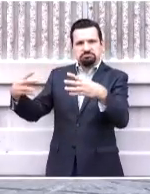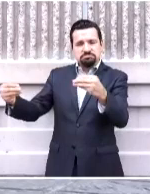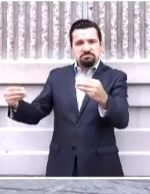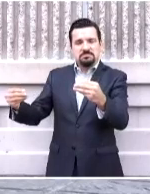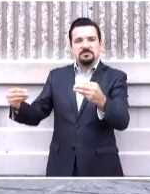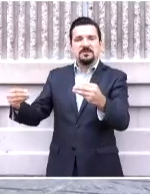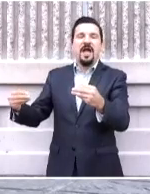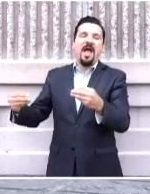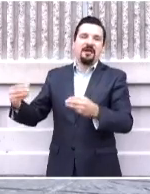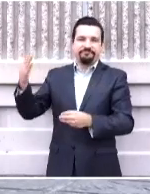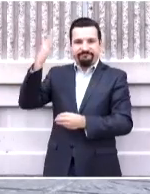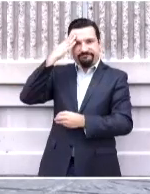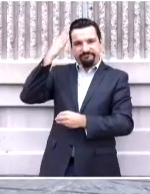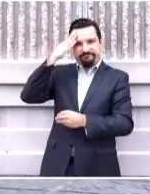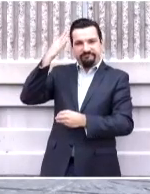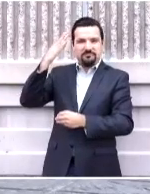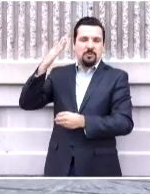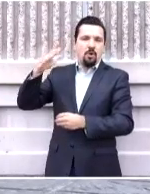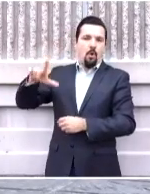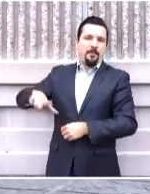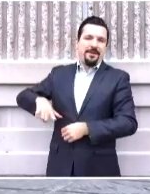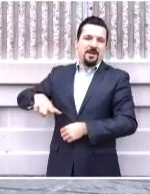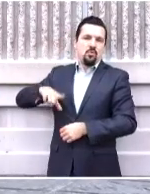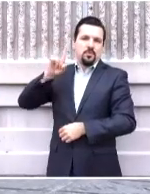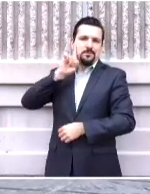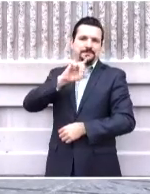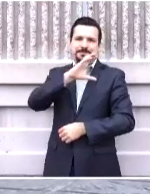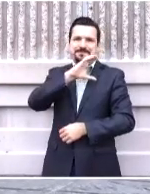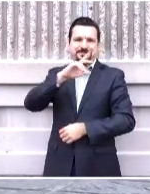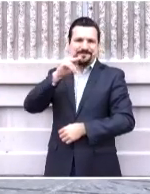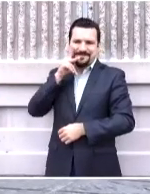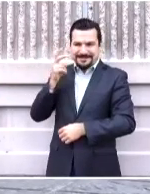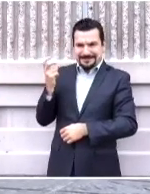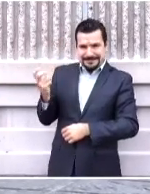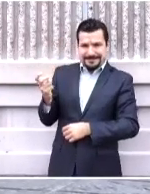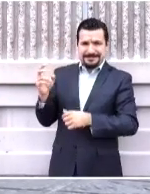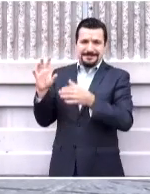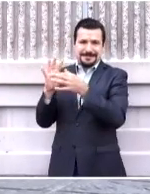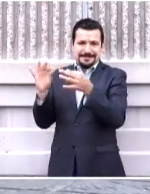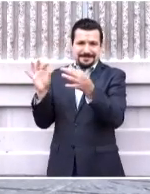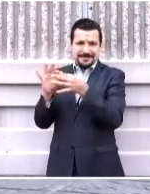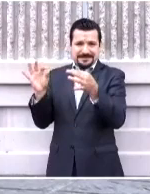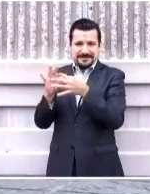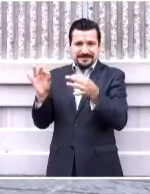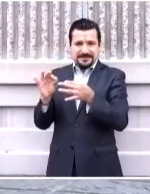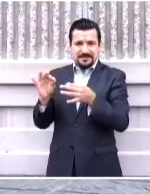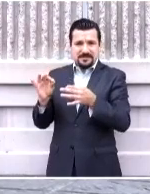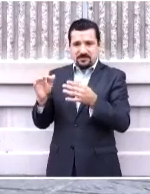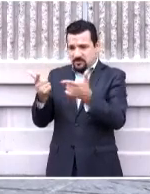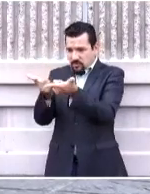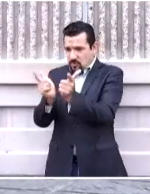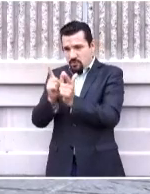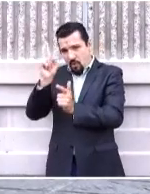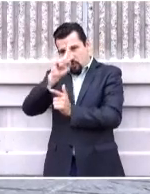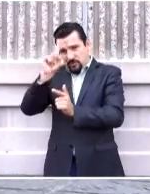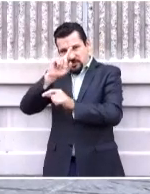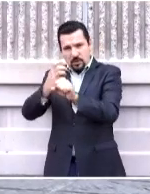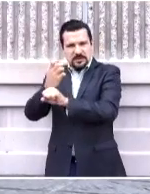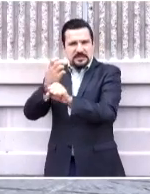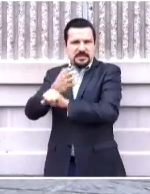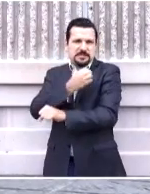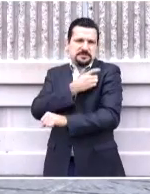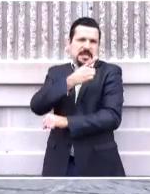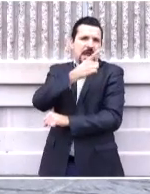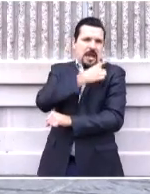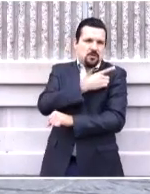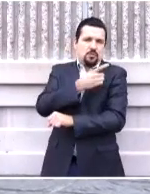gobernadora, aprobó la serie de medidas que el Consejo Estatal de Salud recomendó. Aquellas que